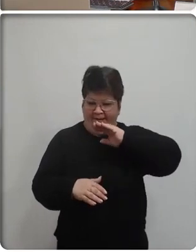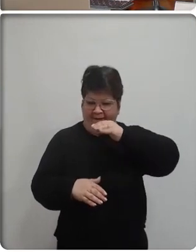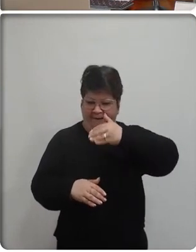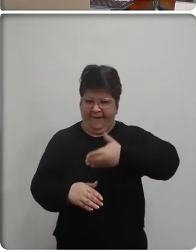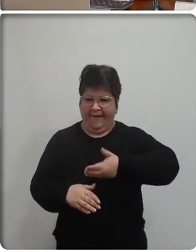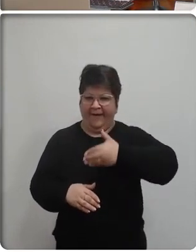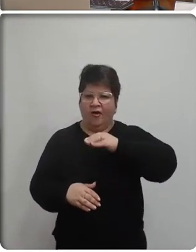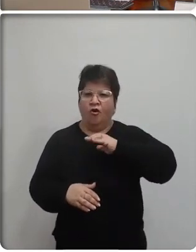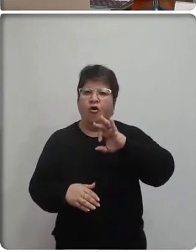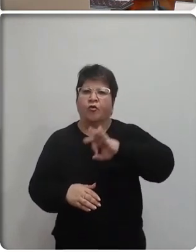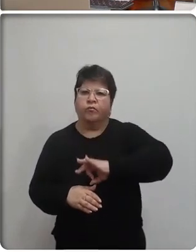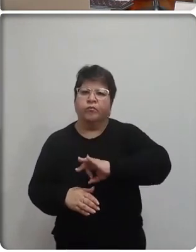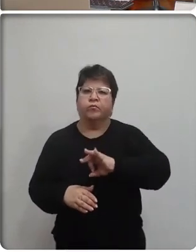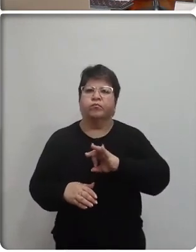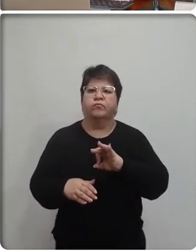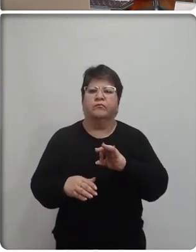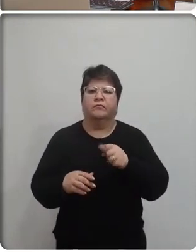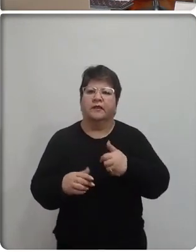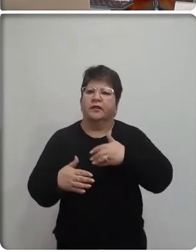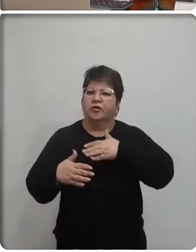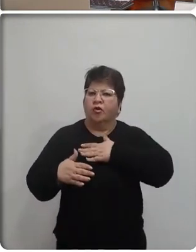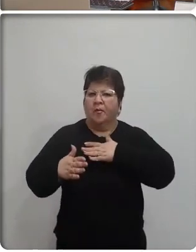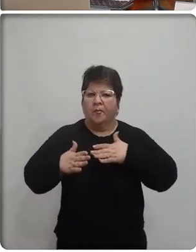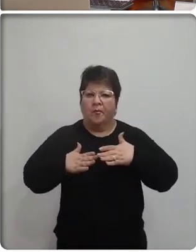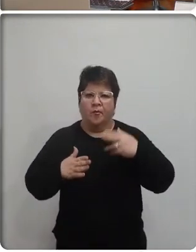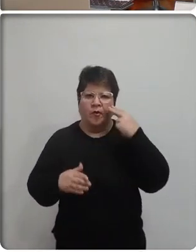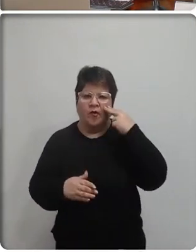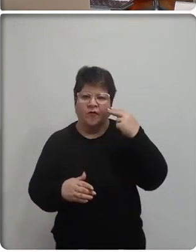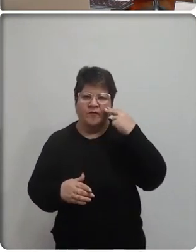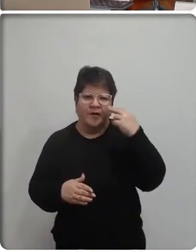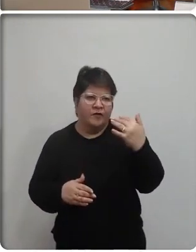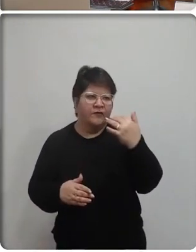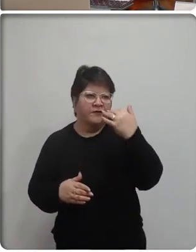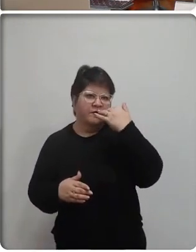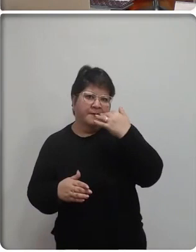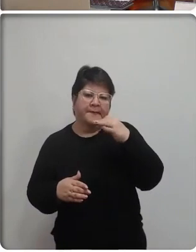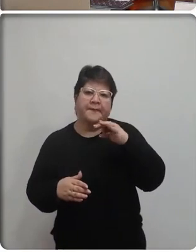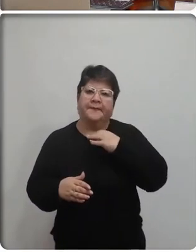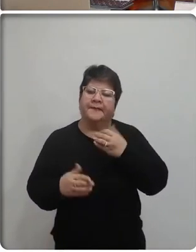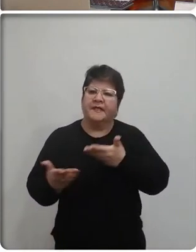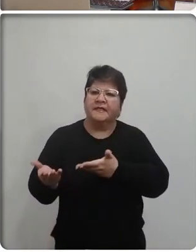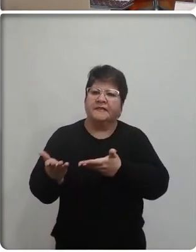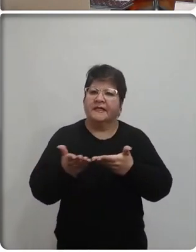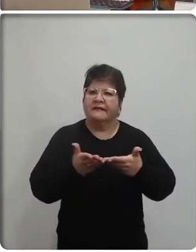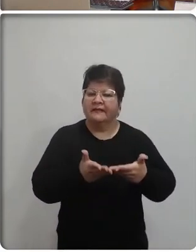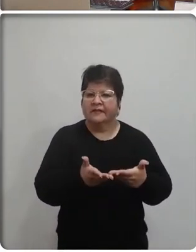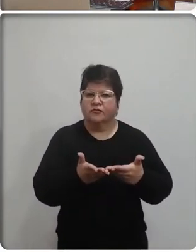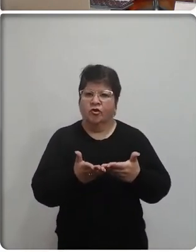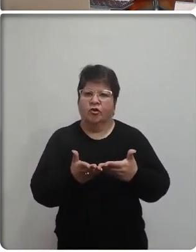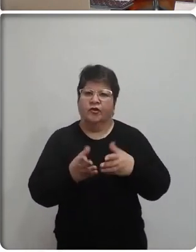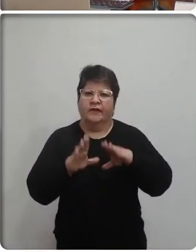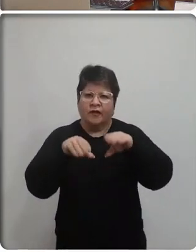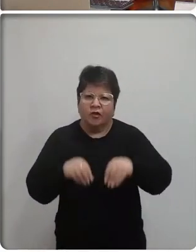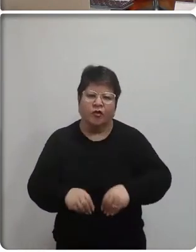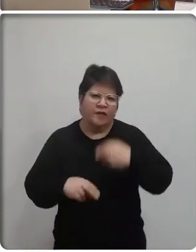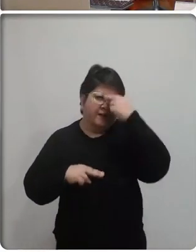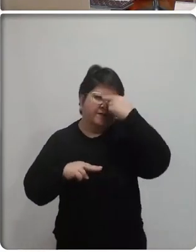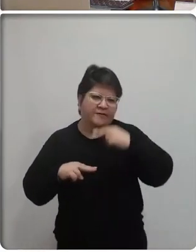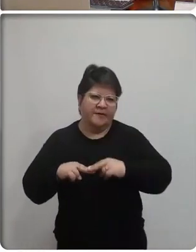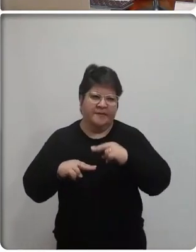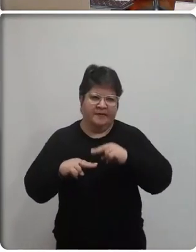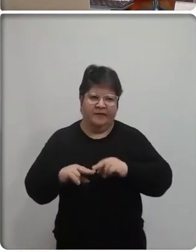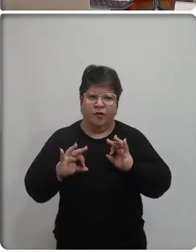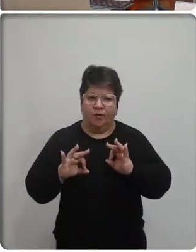de fisura labio-alveolo-palatina en todas sus presentaciones, parcial, completa, unilateral, bilateral, submucosa y todas las que